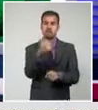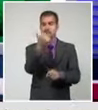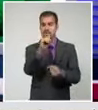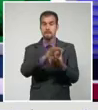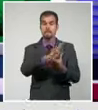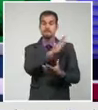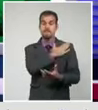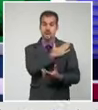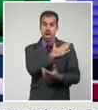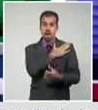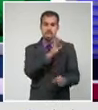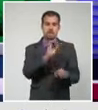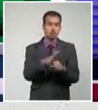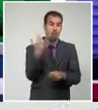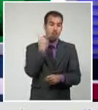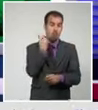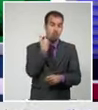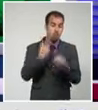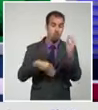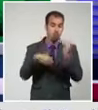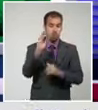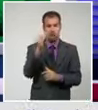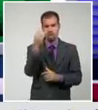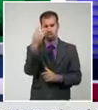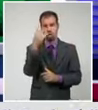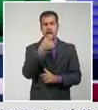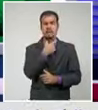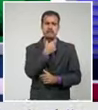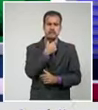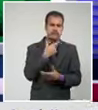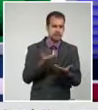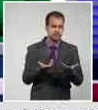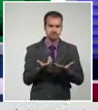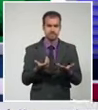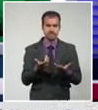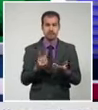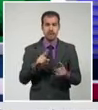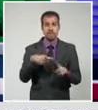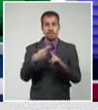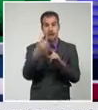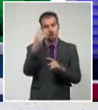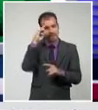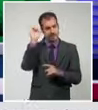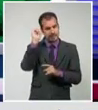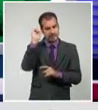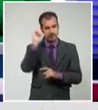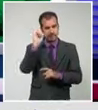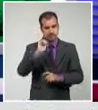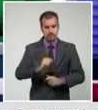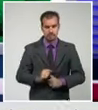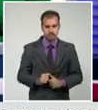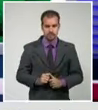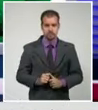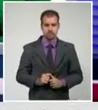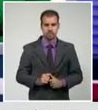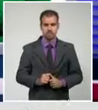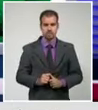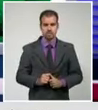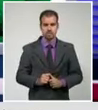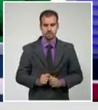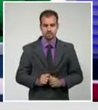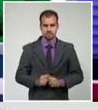con fiebre, dolor de garganta y cefalea. Se hizo el diagnóstico